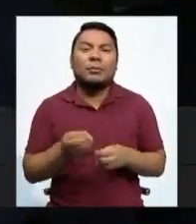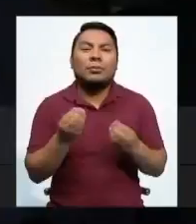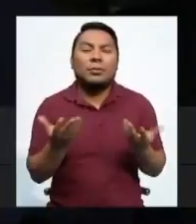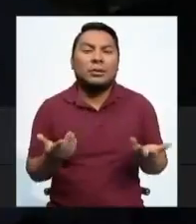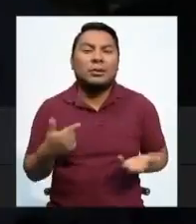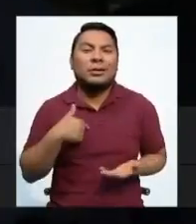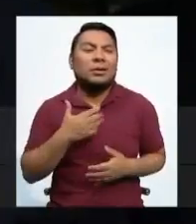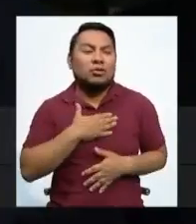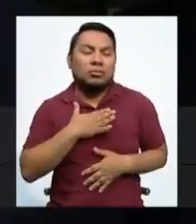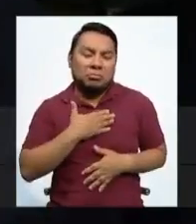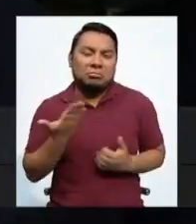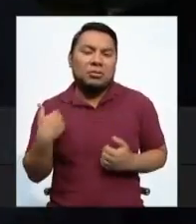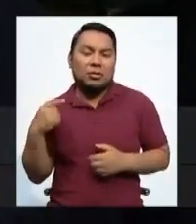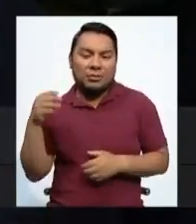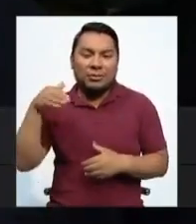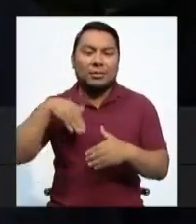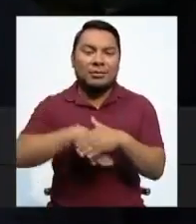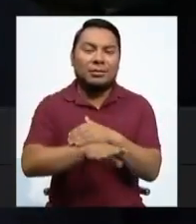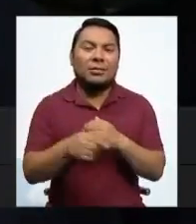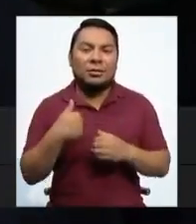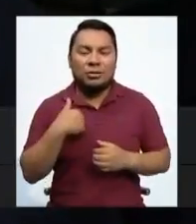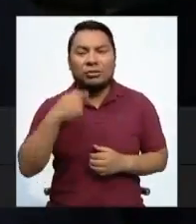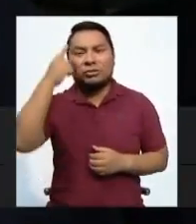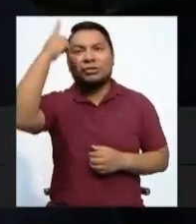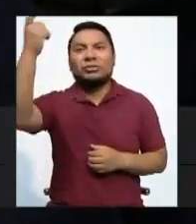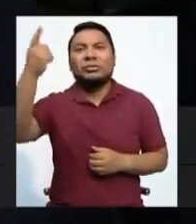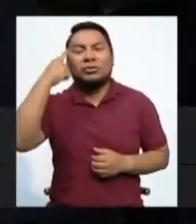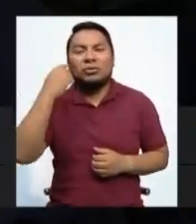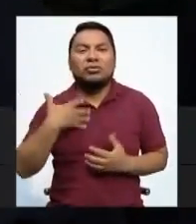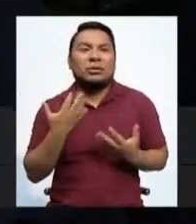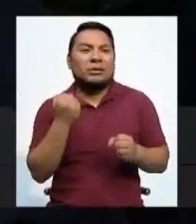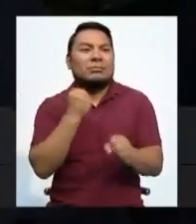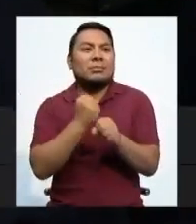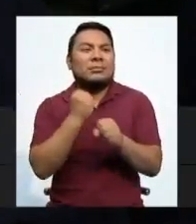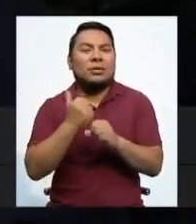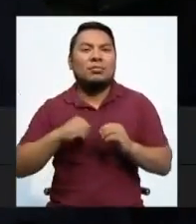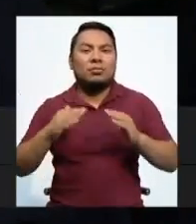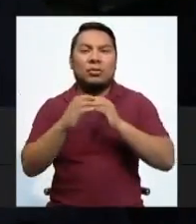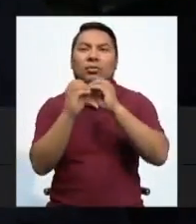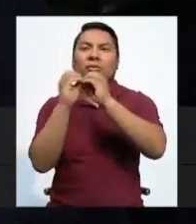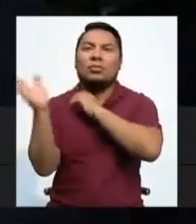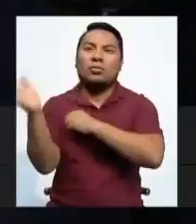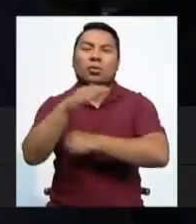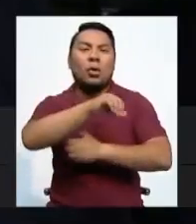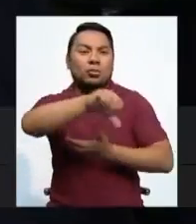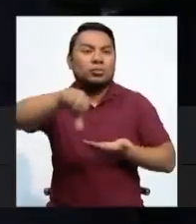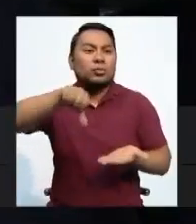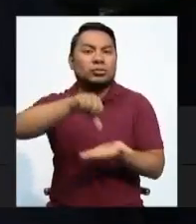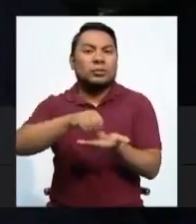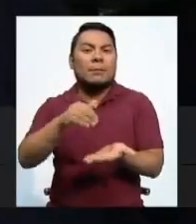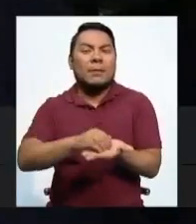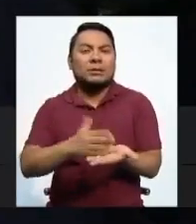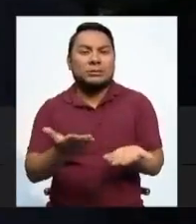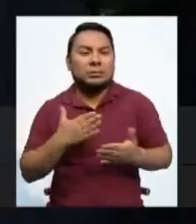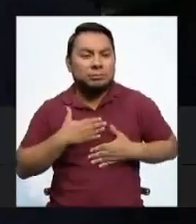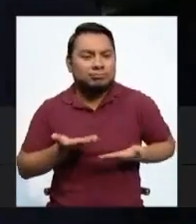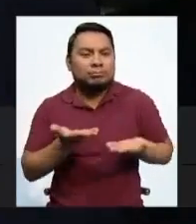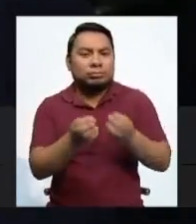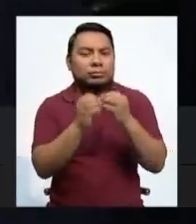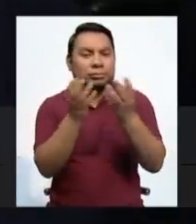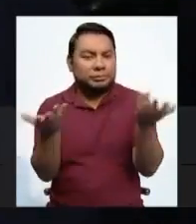me metí en este gran sueño que es de tratar de hacer mucho más vivible la ciudad, hacerla más humana, más solidaria,